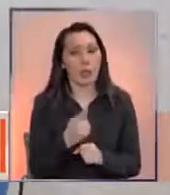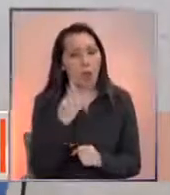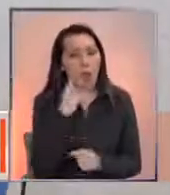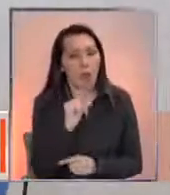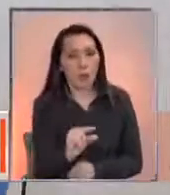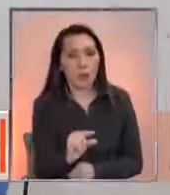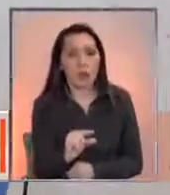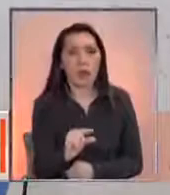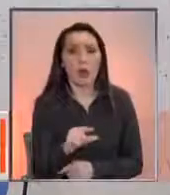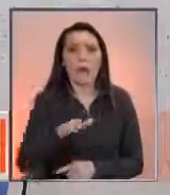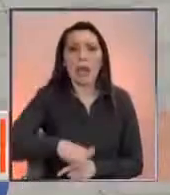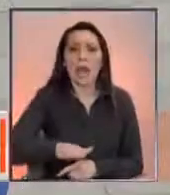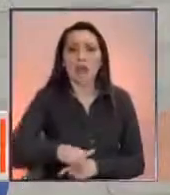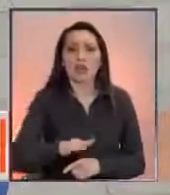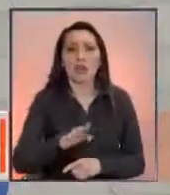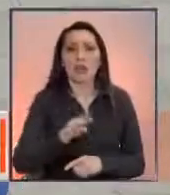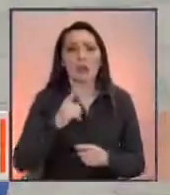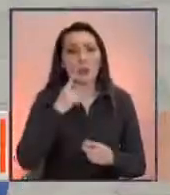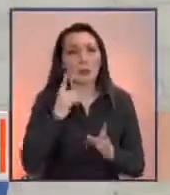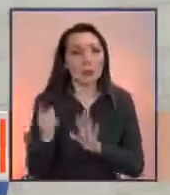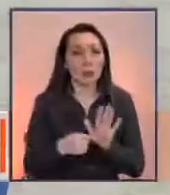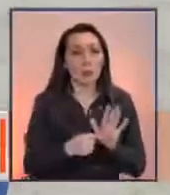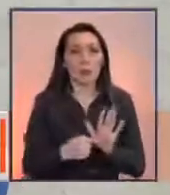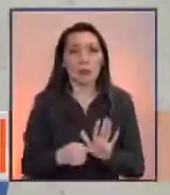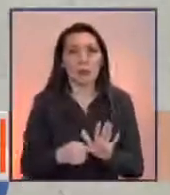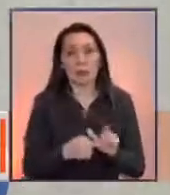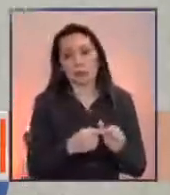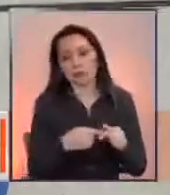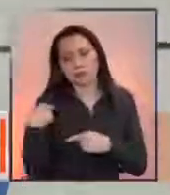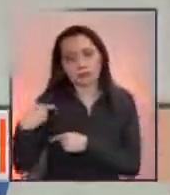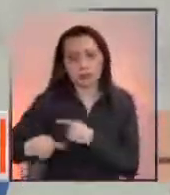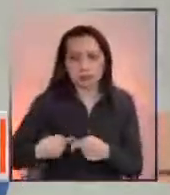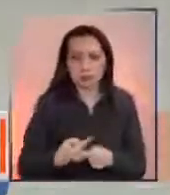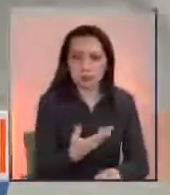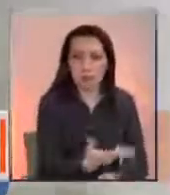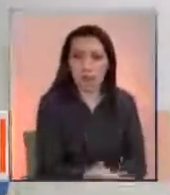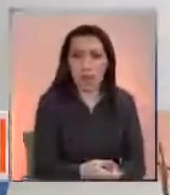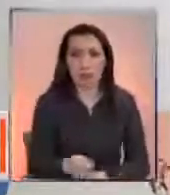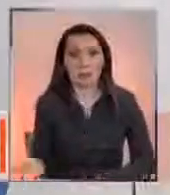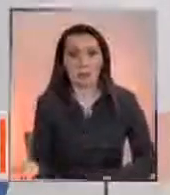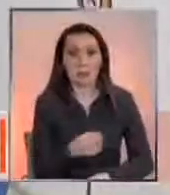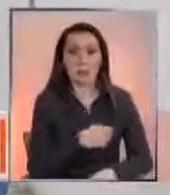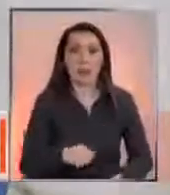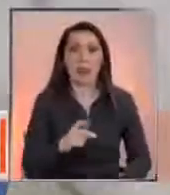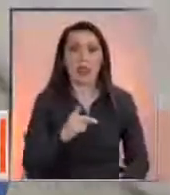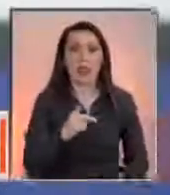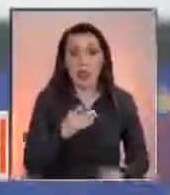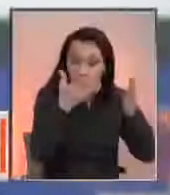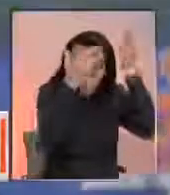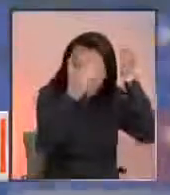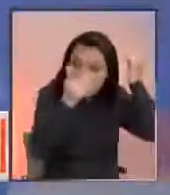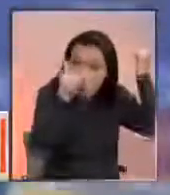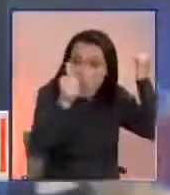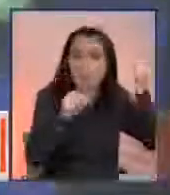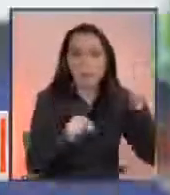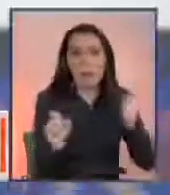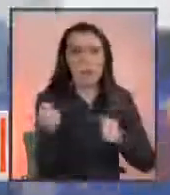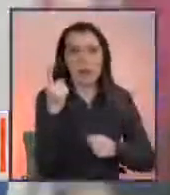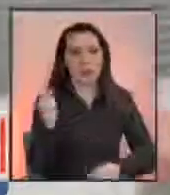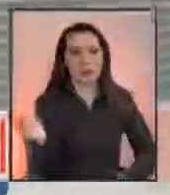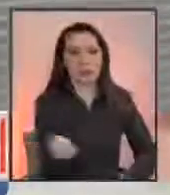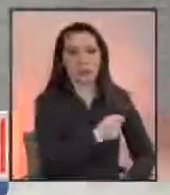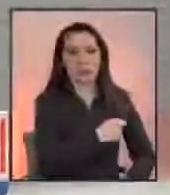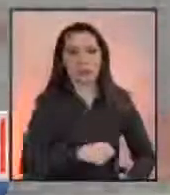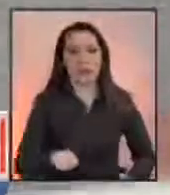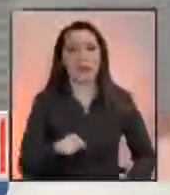la pelota vasca, un deporte presente a lo largo de nuestra historia. Tanto sí que Diego de Almagro fue el primer pelotari en el país. Y ya en